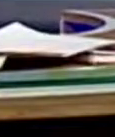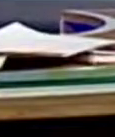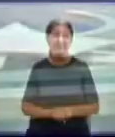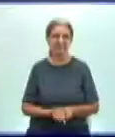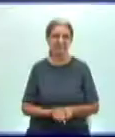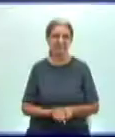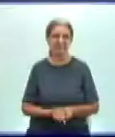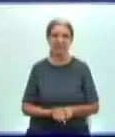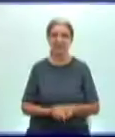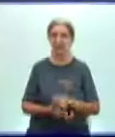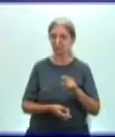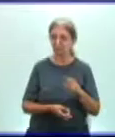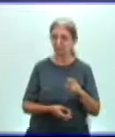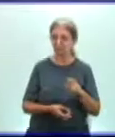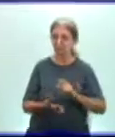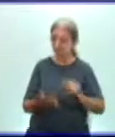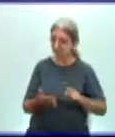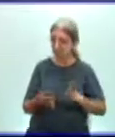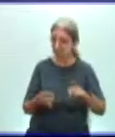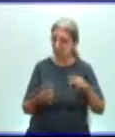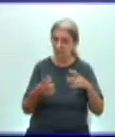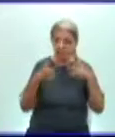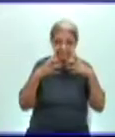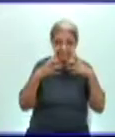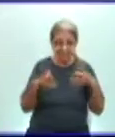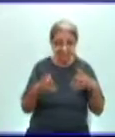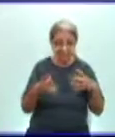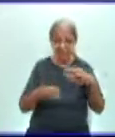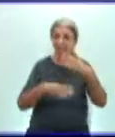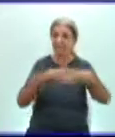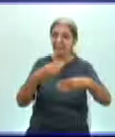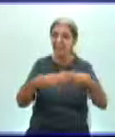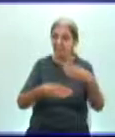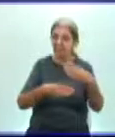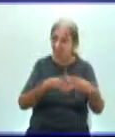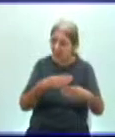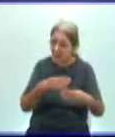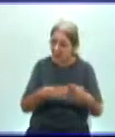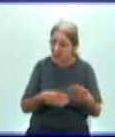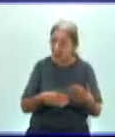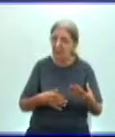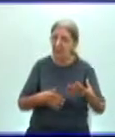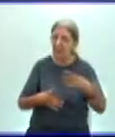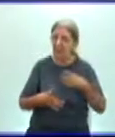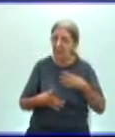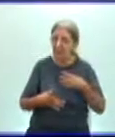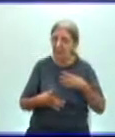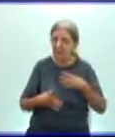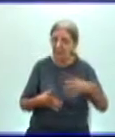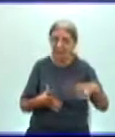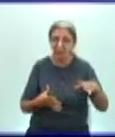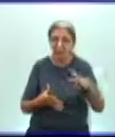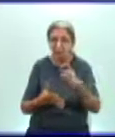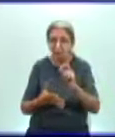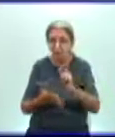Bueno, usted copió esto porque estos son los problemas que refleja toda esta